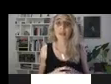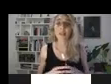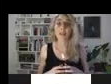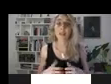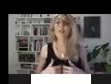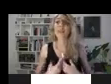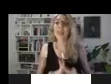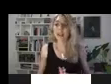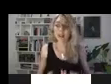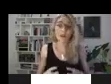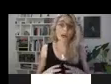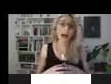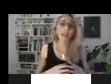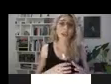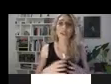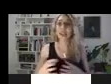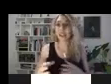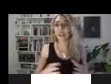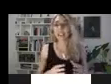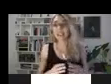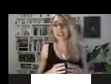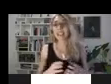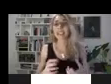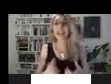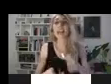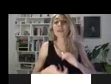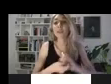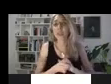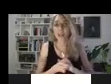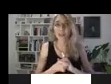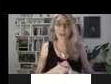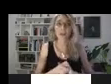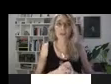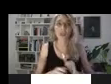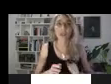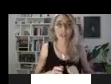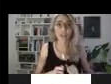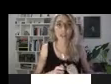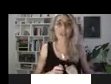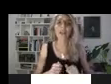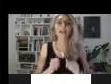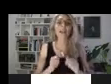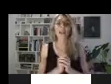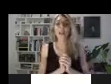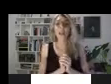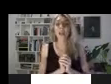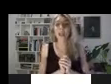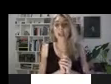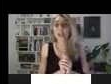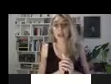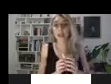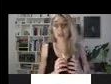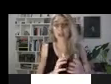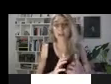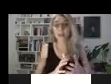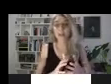arte primario, aquellos agentes que se asocian con los artistas, que